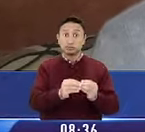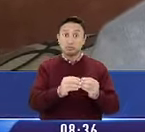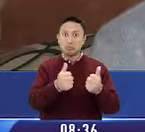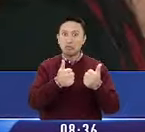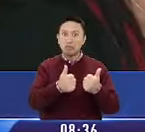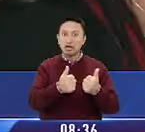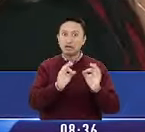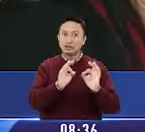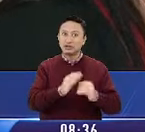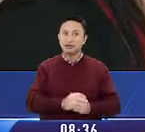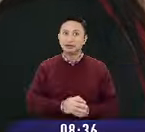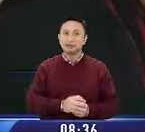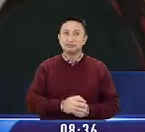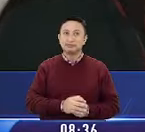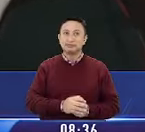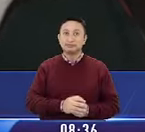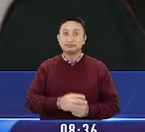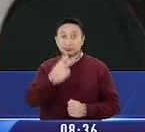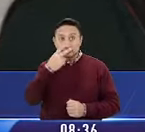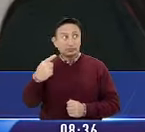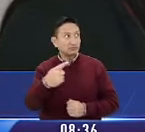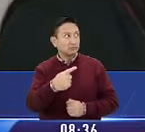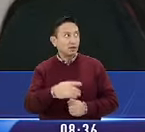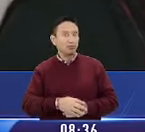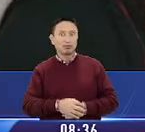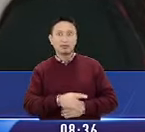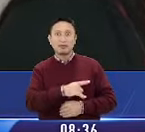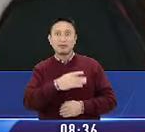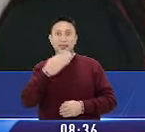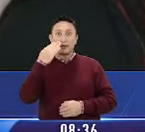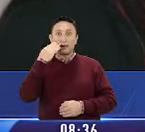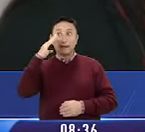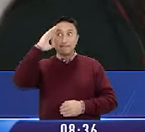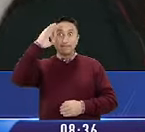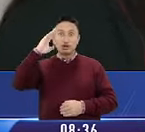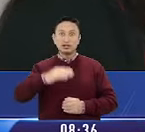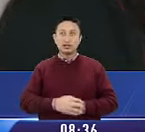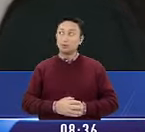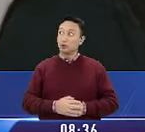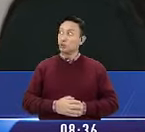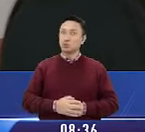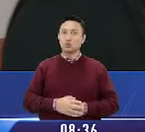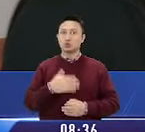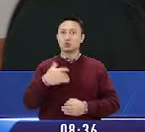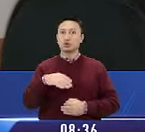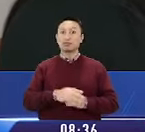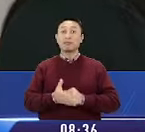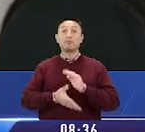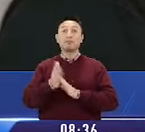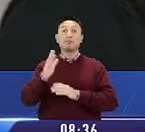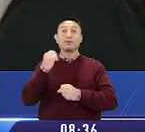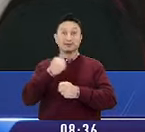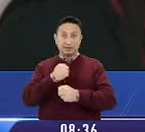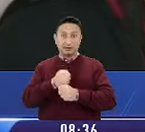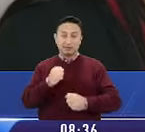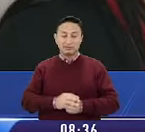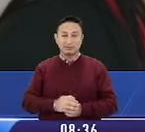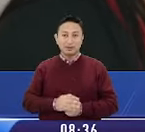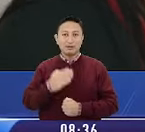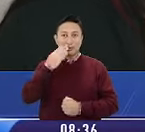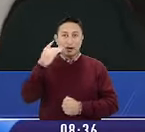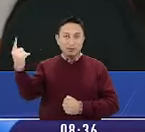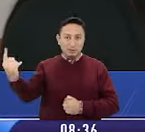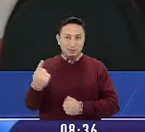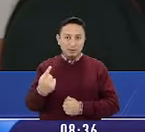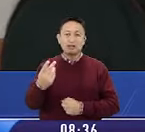valioso. Ellos se admiran, dice mi mamá, policía, esta vez está de policía, ya se va a trabajar y mami, pero